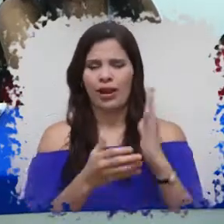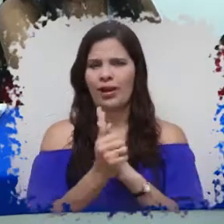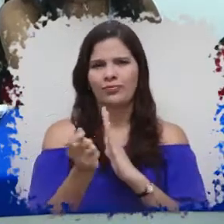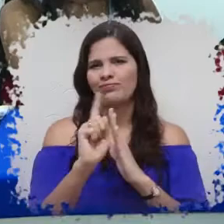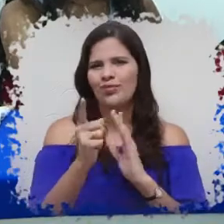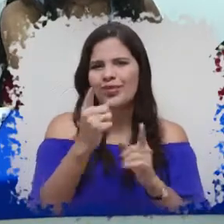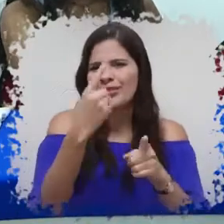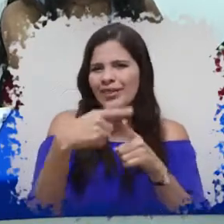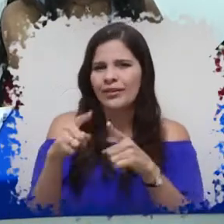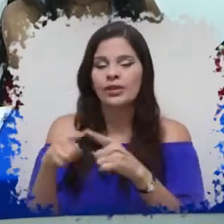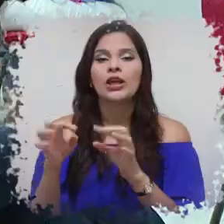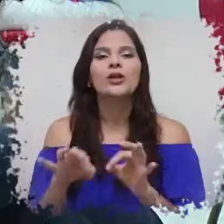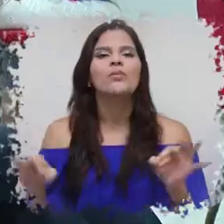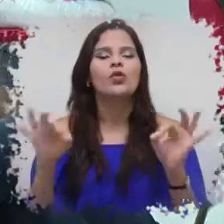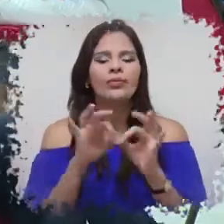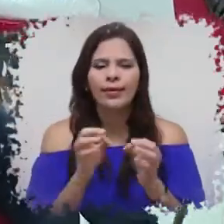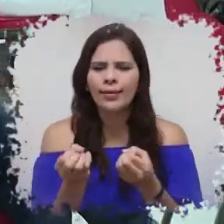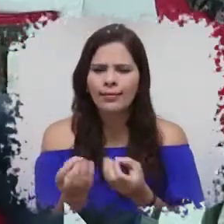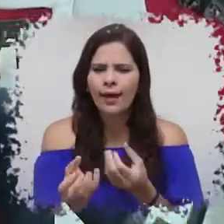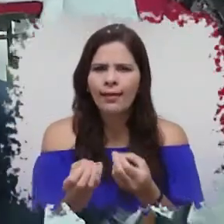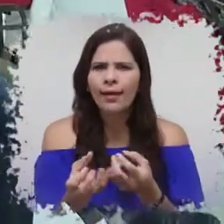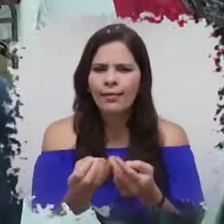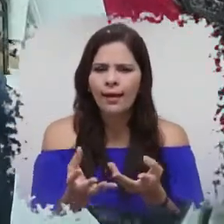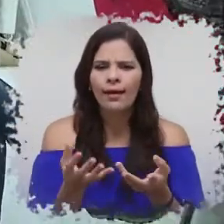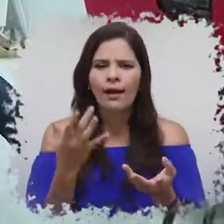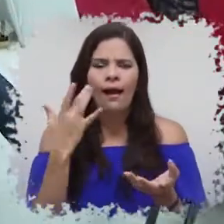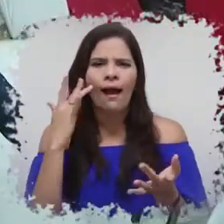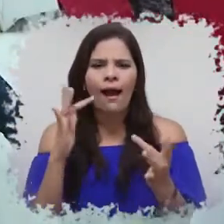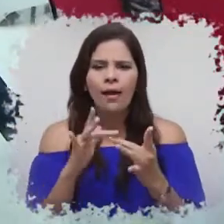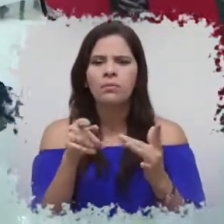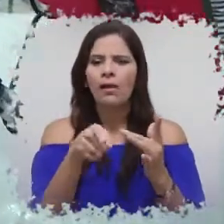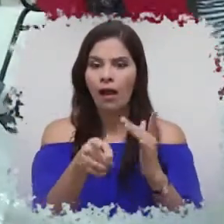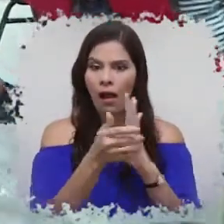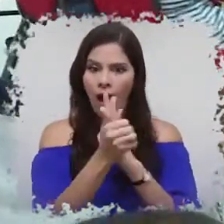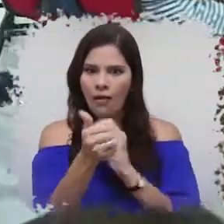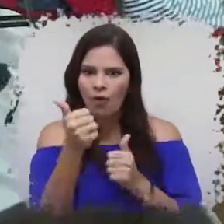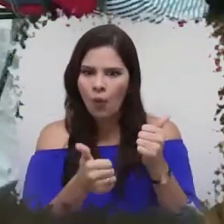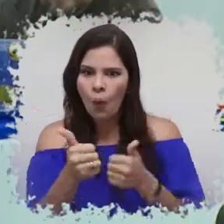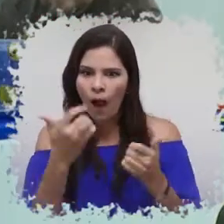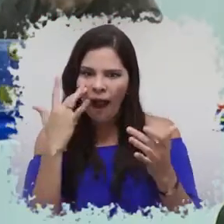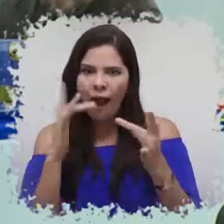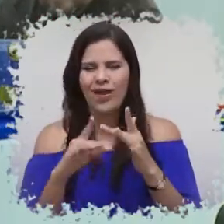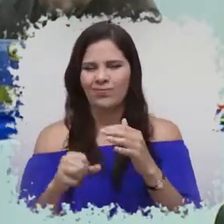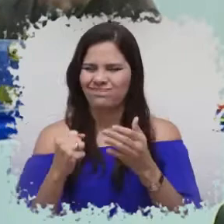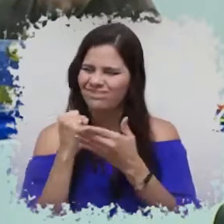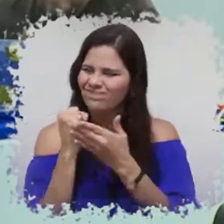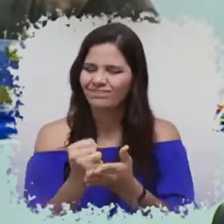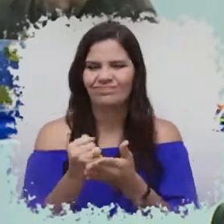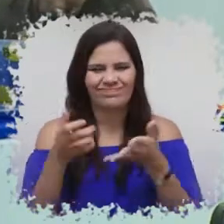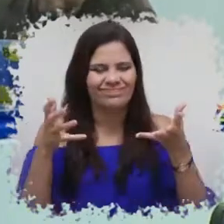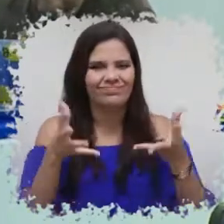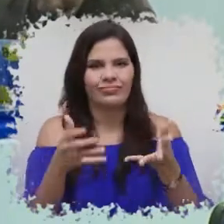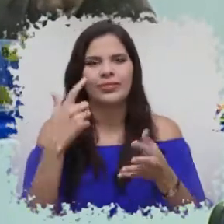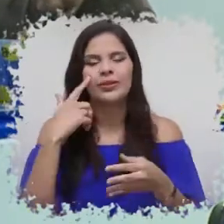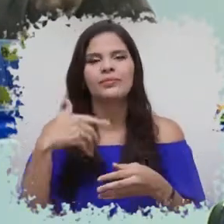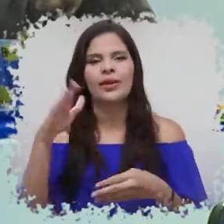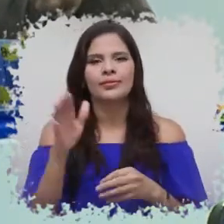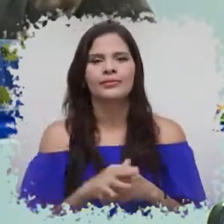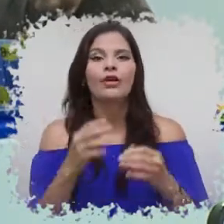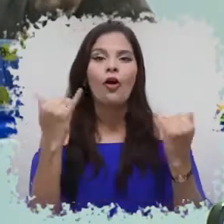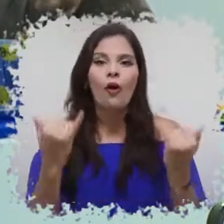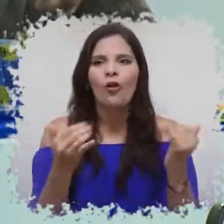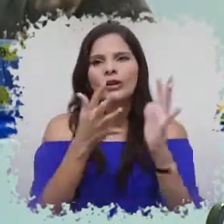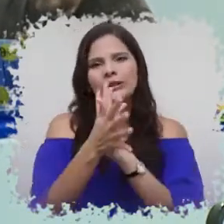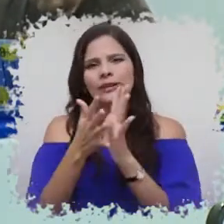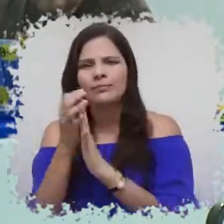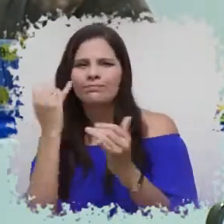démosle la posibilidad de que aprenda lo básico, pero soltémosle el balón o el instrumento para que desarrolle el potencial que tiene. Y sé que las ideas que salgan de aquí, mañana los